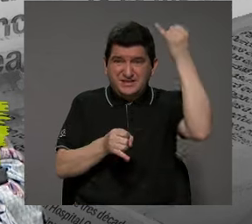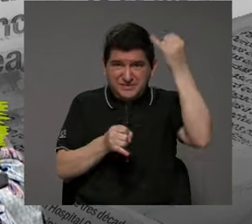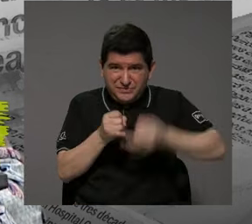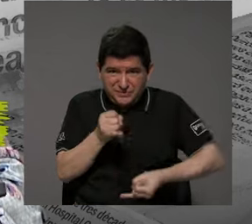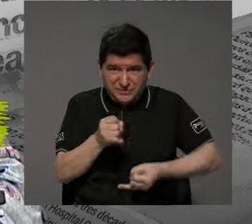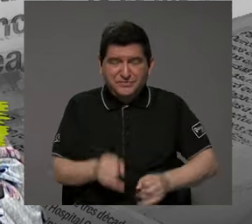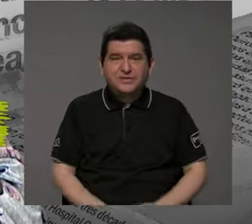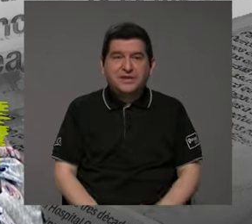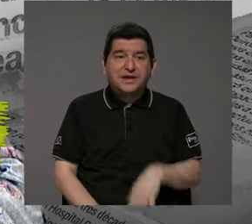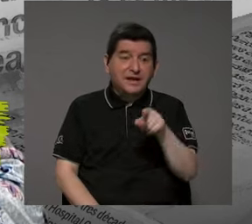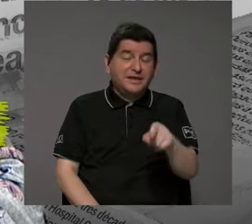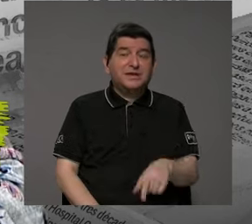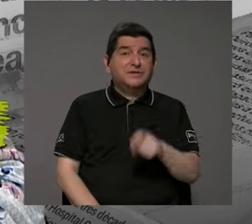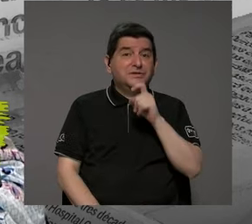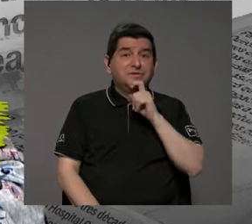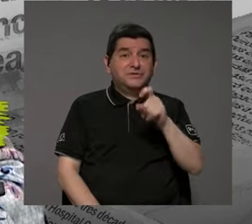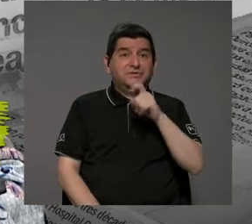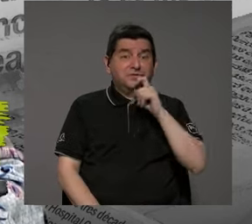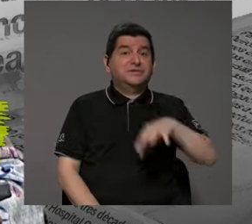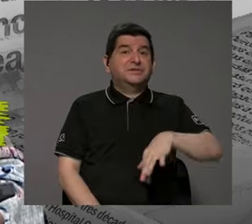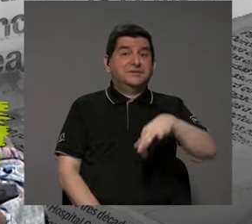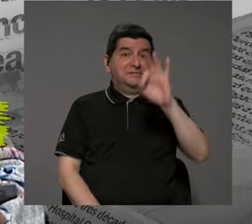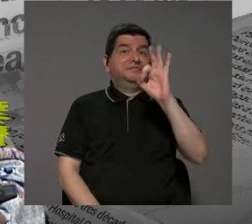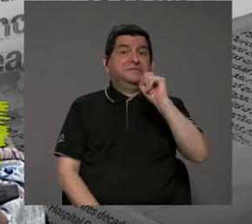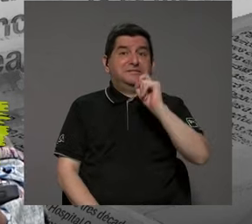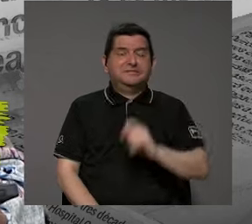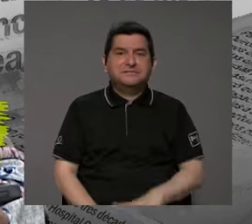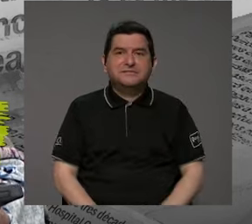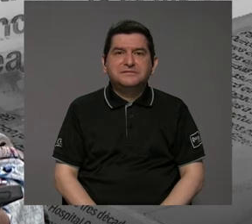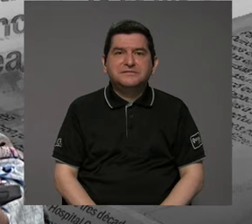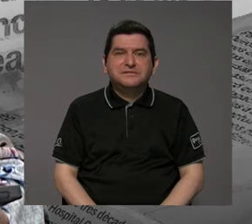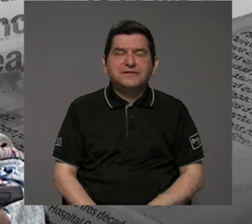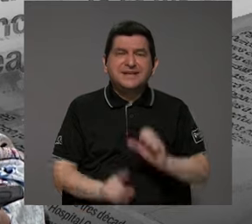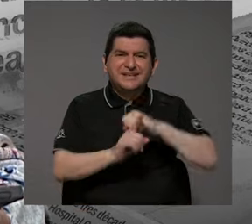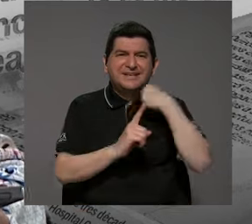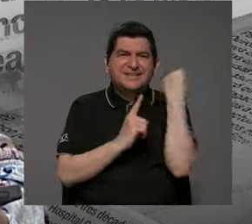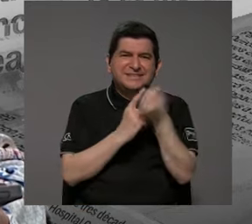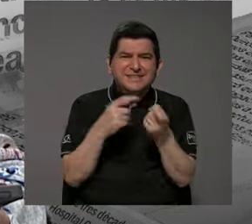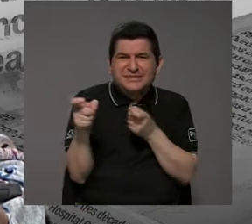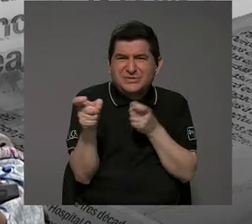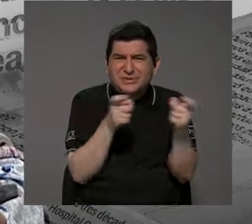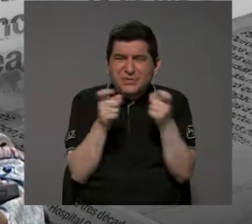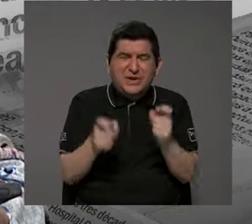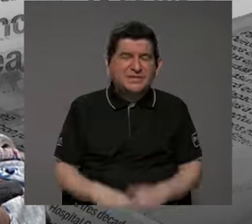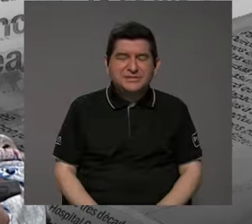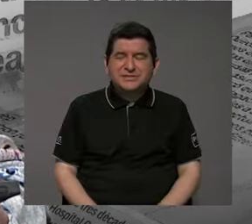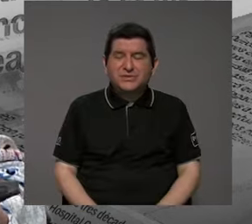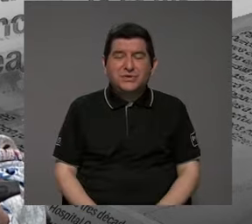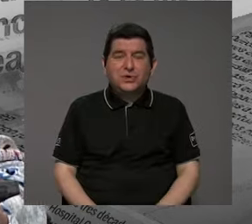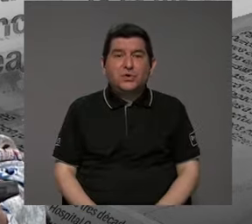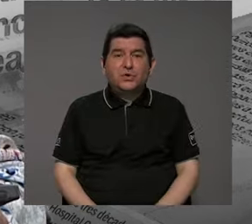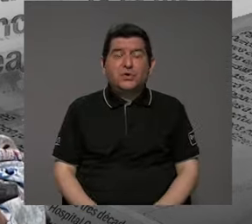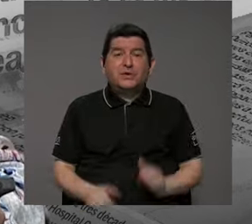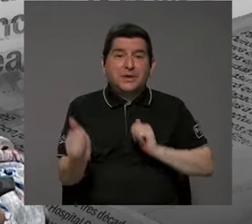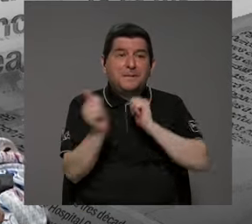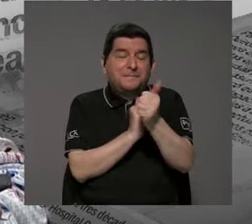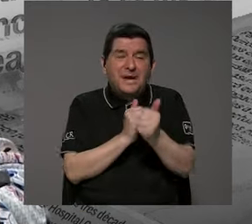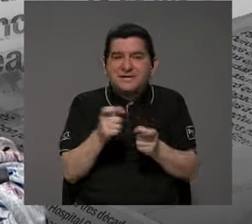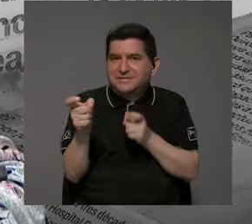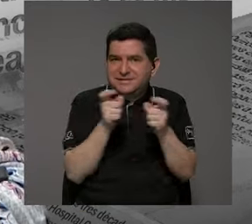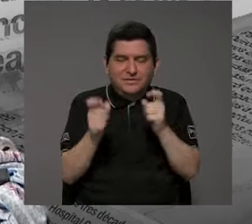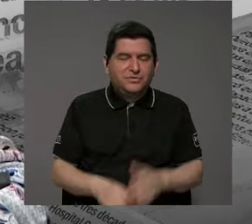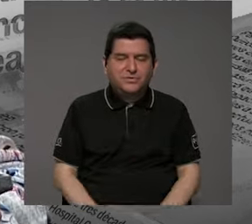término final cuesta a veces encontrarlo Porque las situaciones de manejo se desbordan como es el caso del